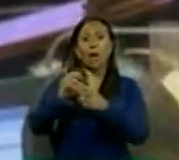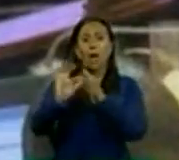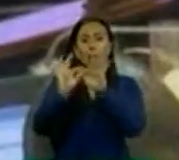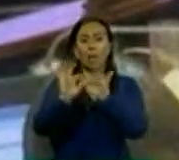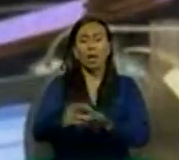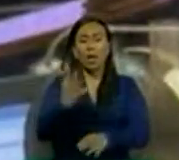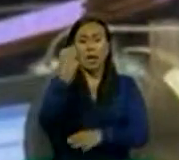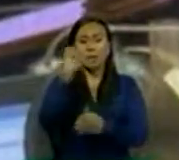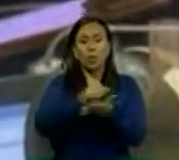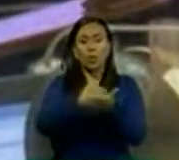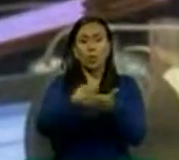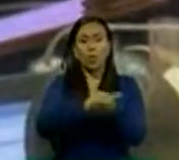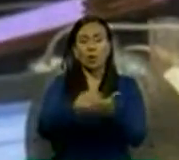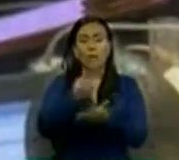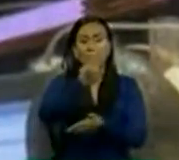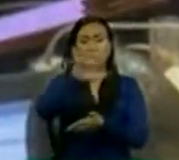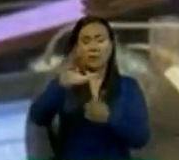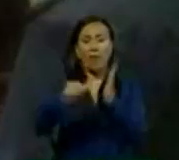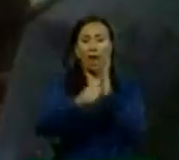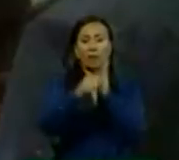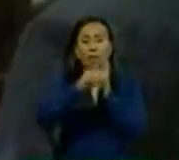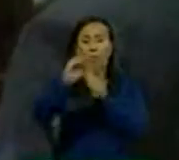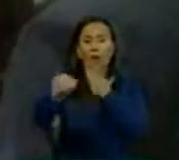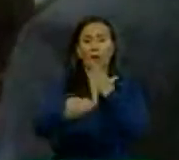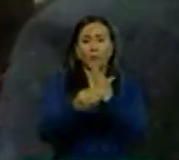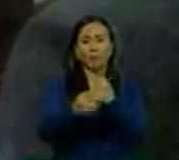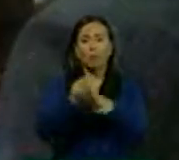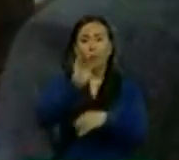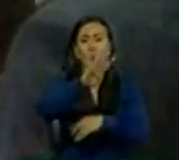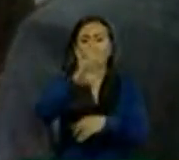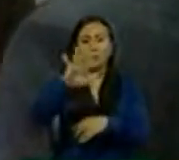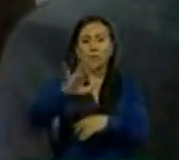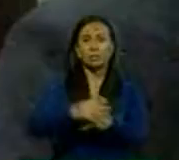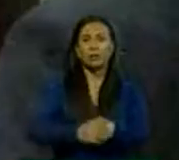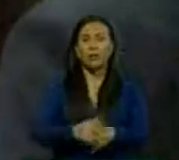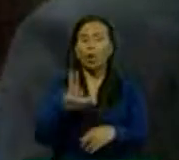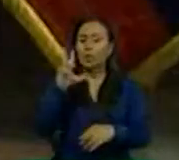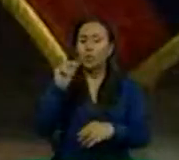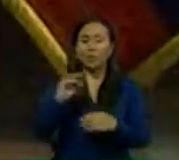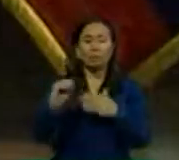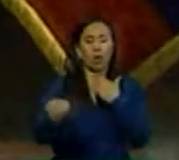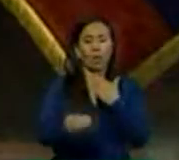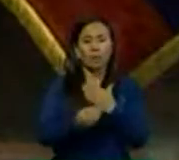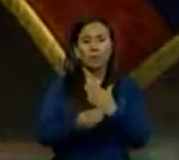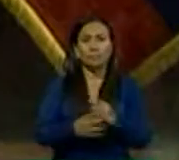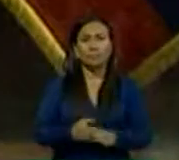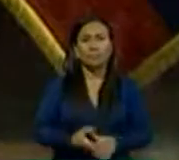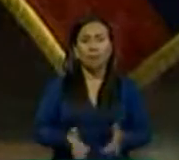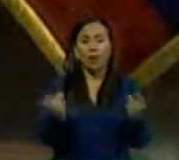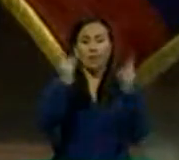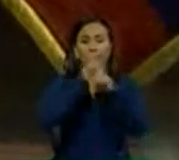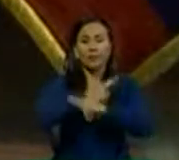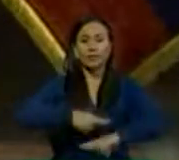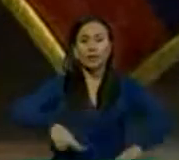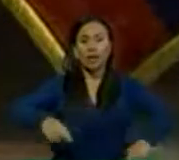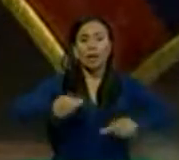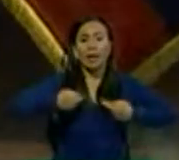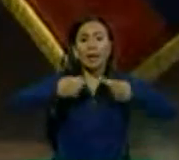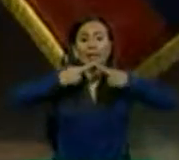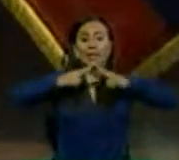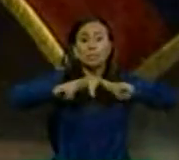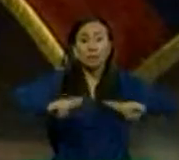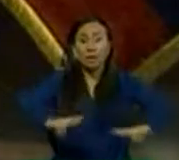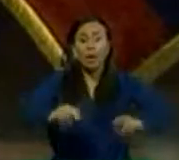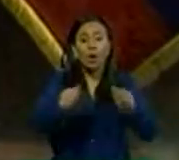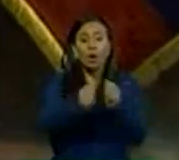14 derogaciones, 23 artículos fueron agregados y 45 no se modificaron. Finalmente, compañeros, les podemos informar que